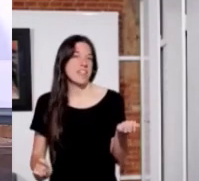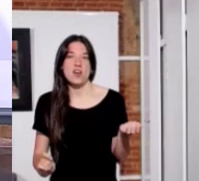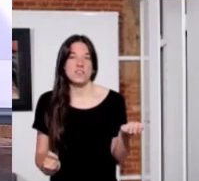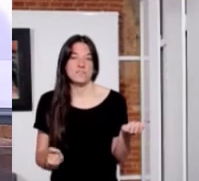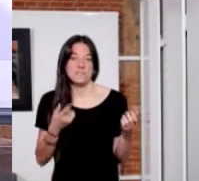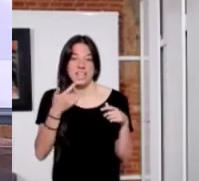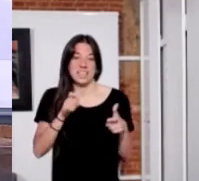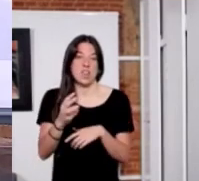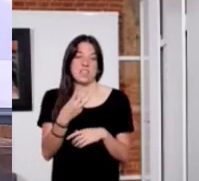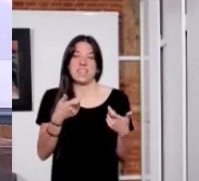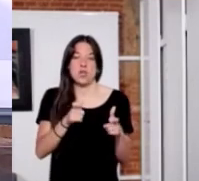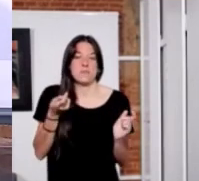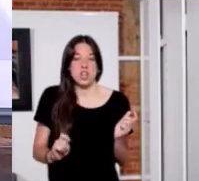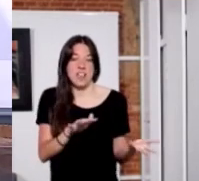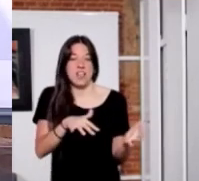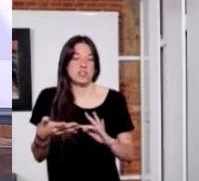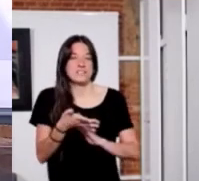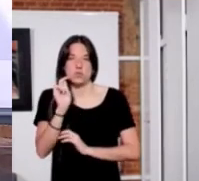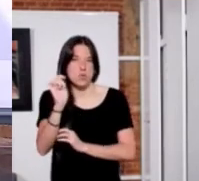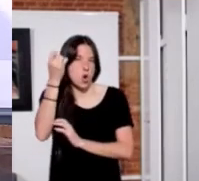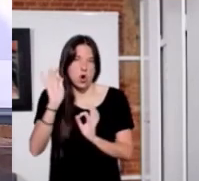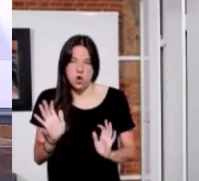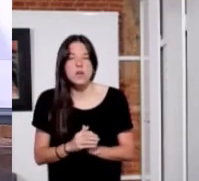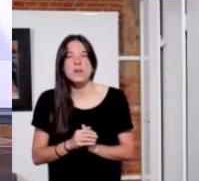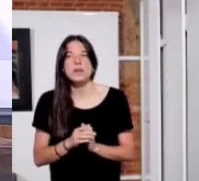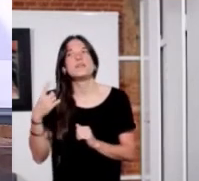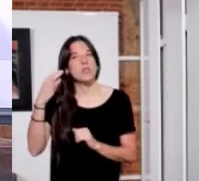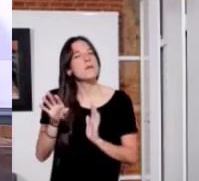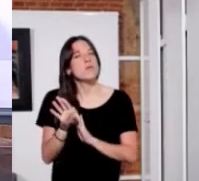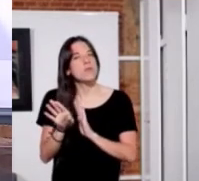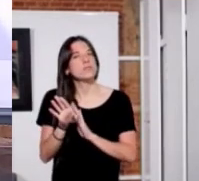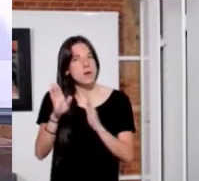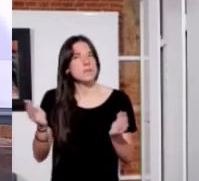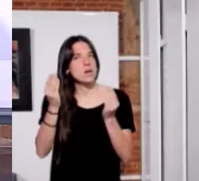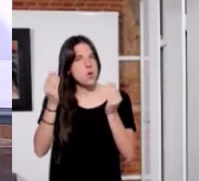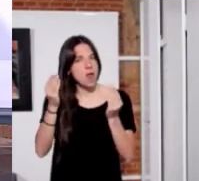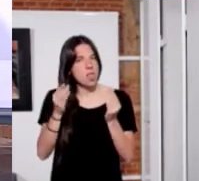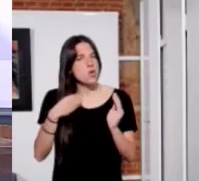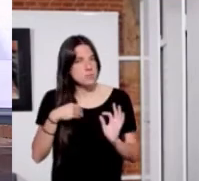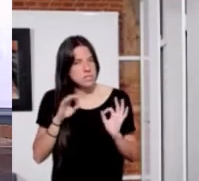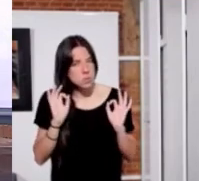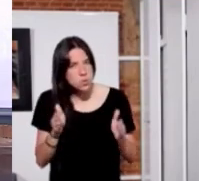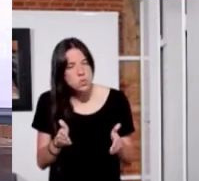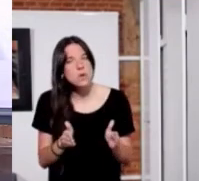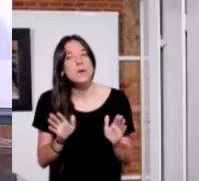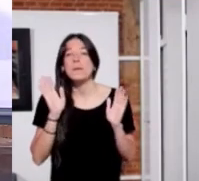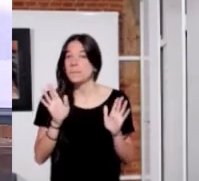tercer sector ha sido un logro y tenemos que seguir mejorando en esa dirección. Ahora